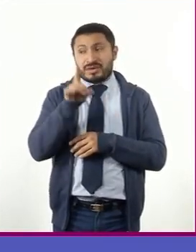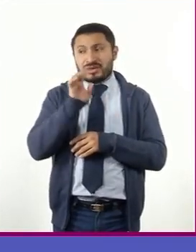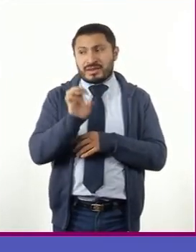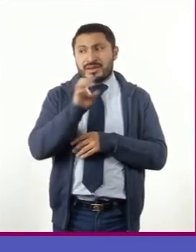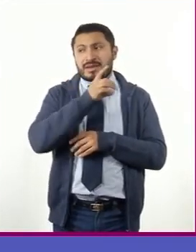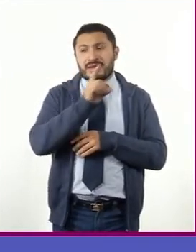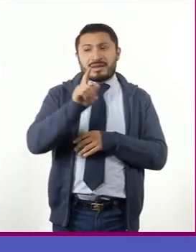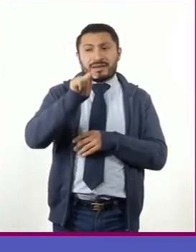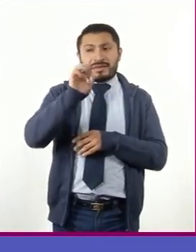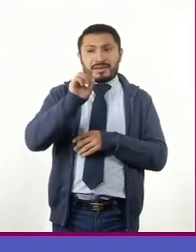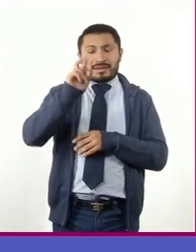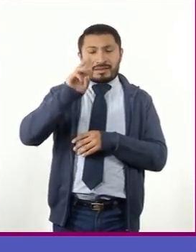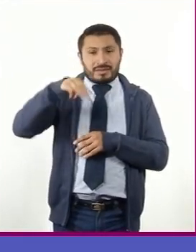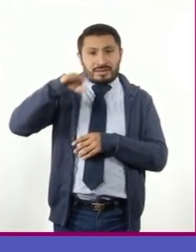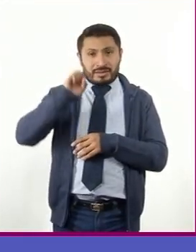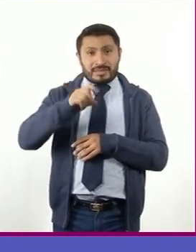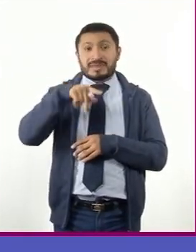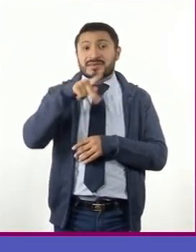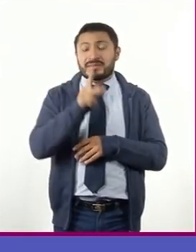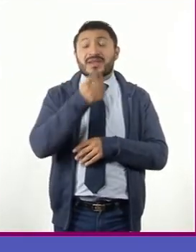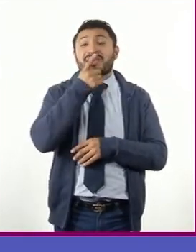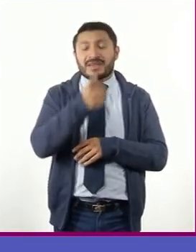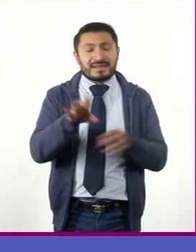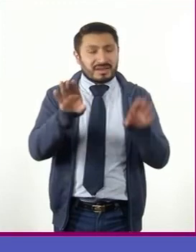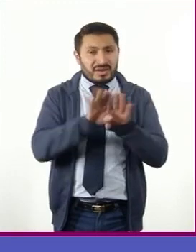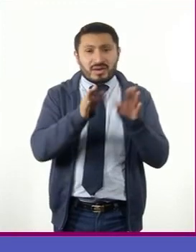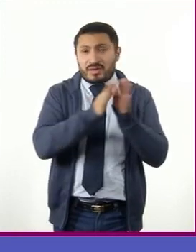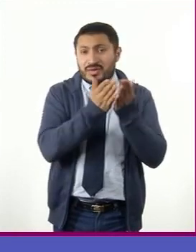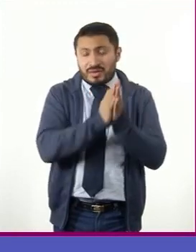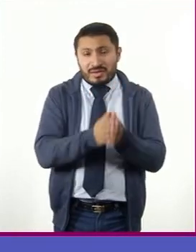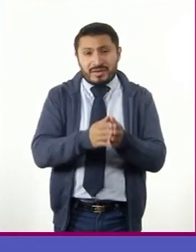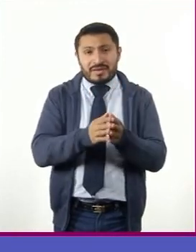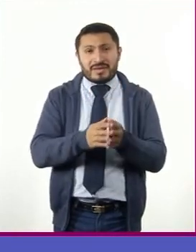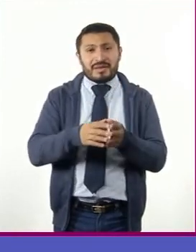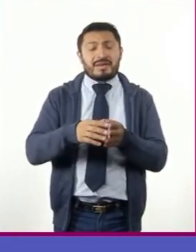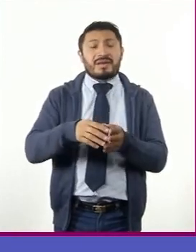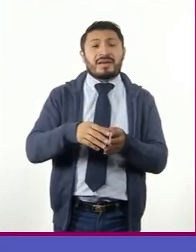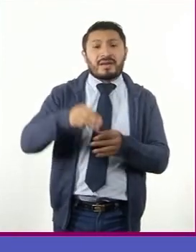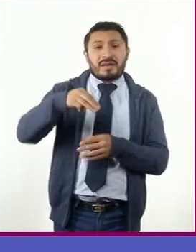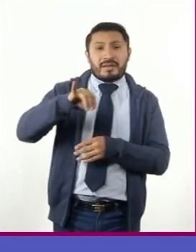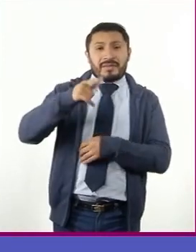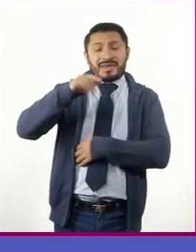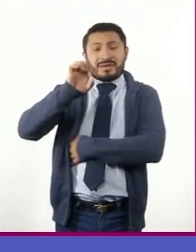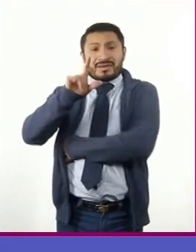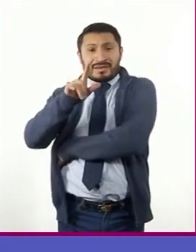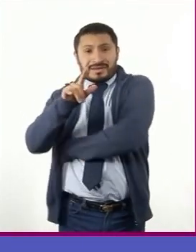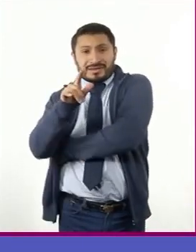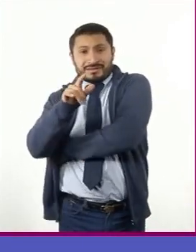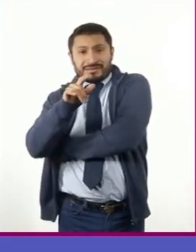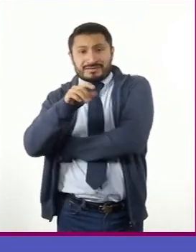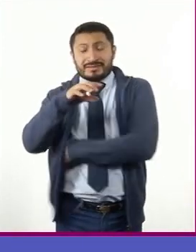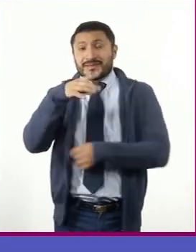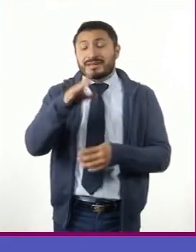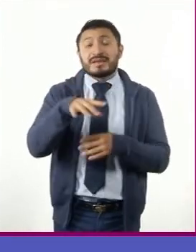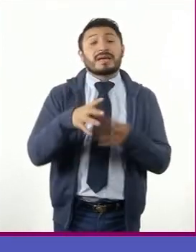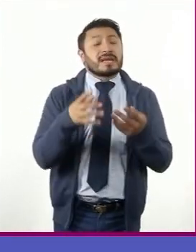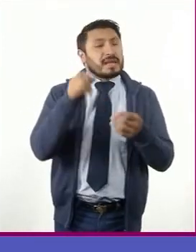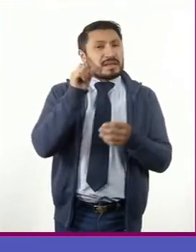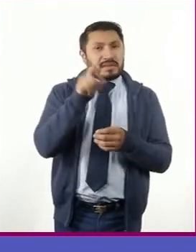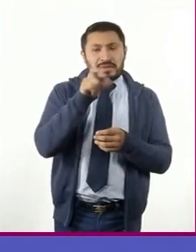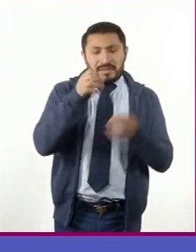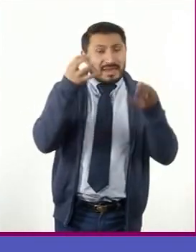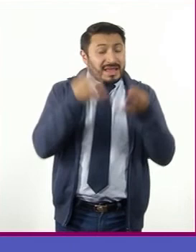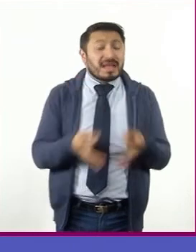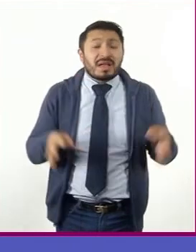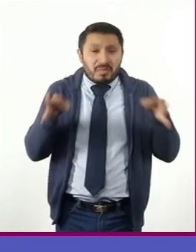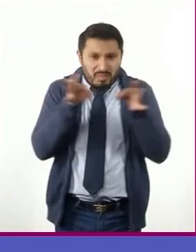podemos hablar de la obra de la novela de Miguel de Cervantes, El ingenioso hidalgo Don Quijote de la Mancha, que es una